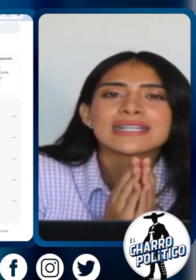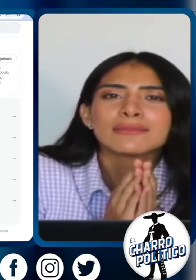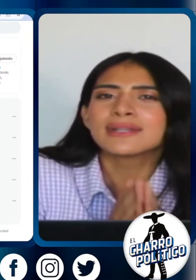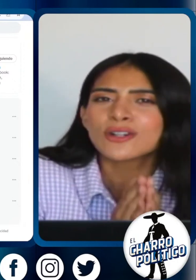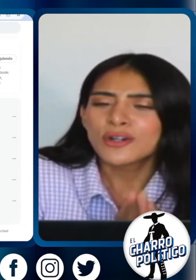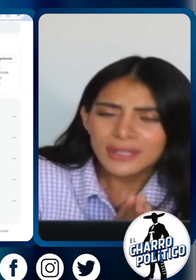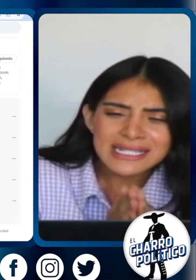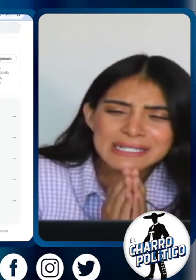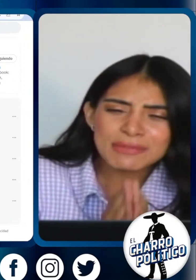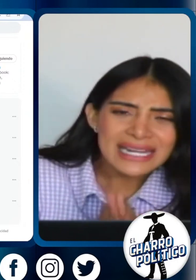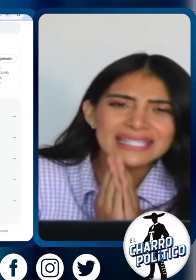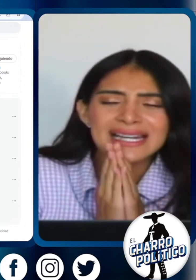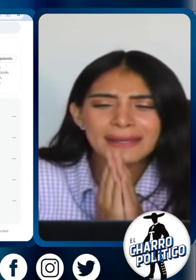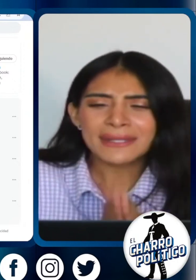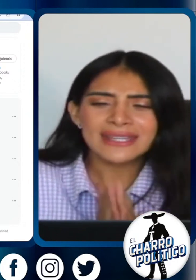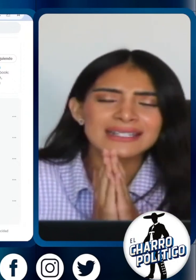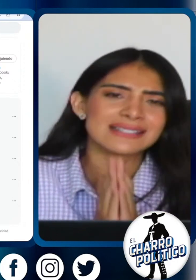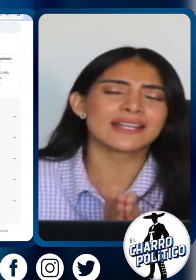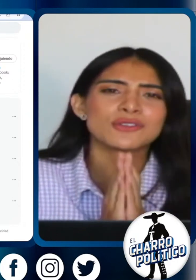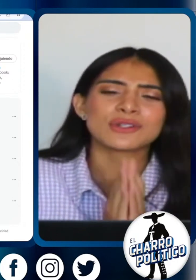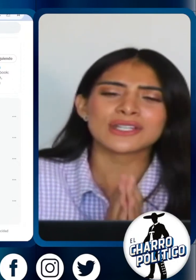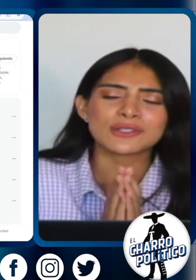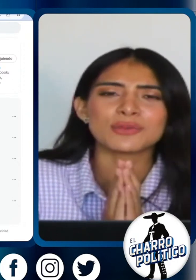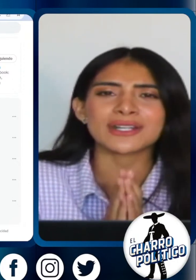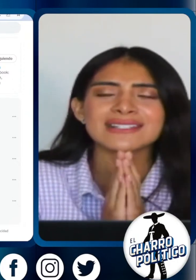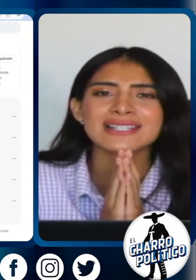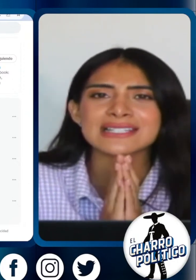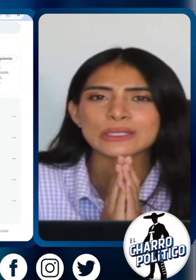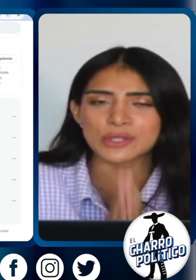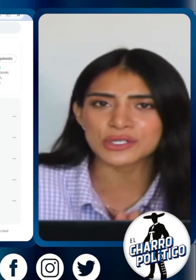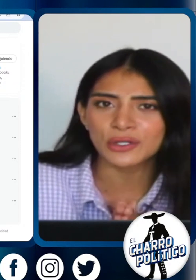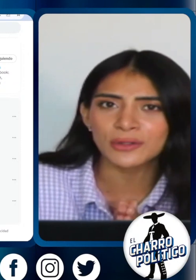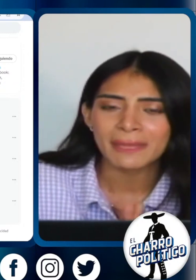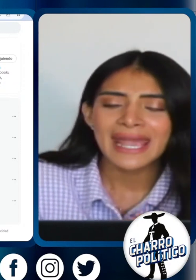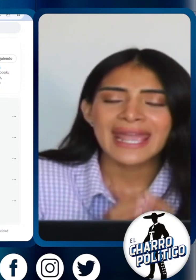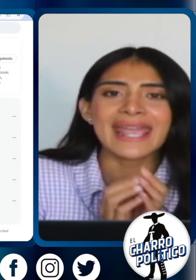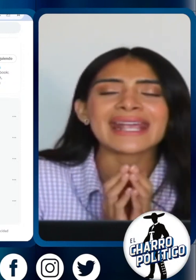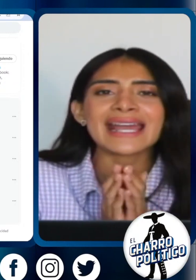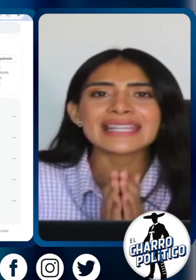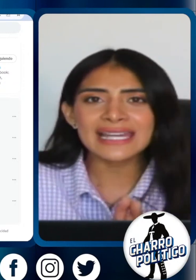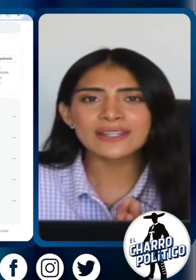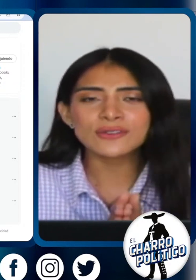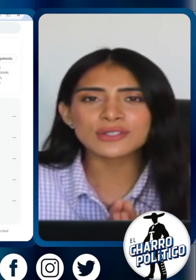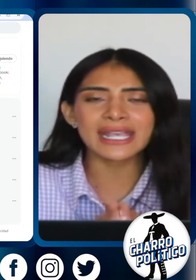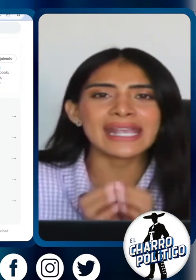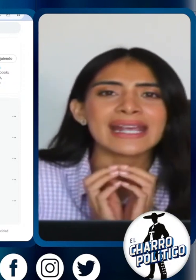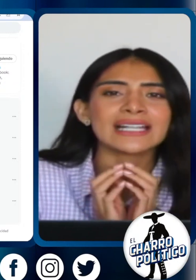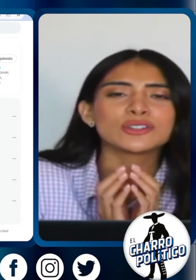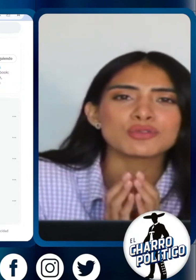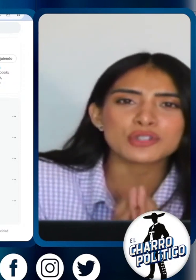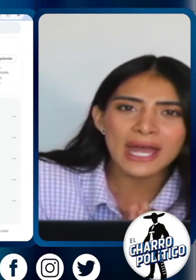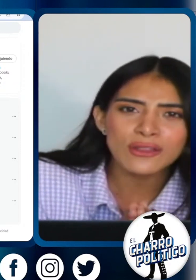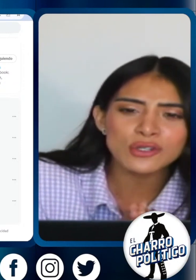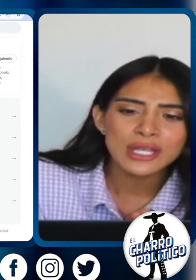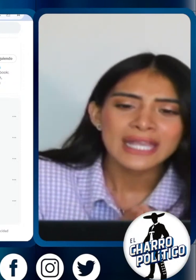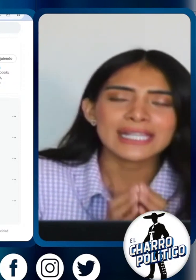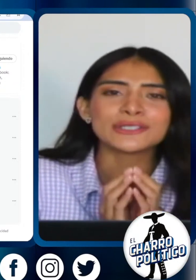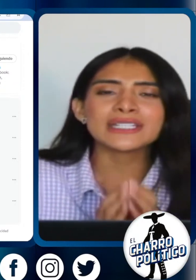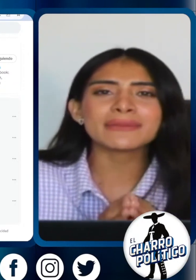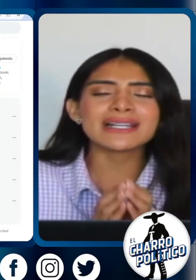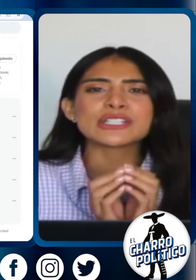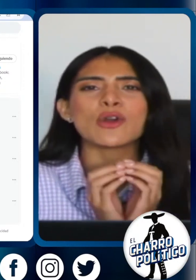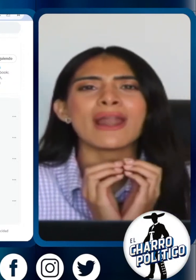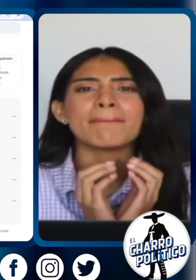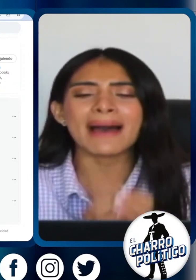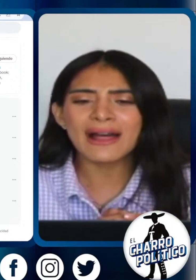de 100,000 jóvenes pierdan la vida en Estados Unidos por esta situación en engañados engatusado Y